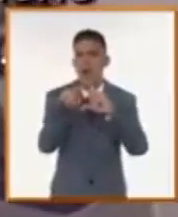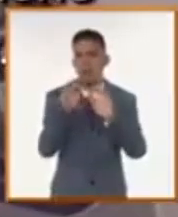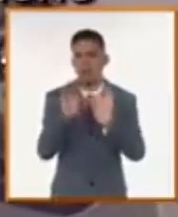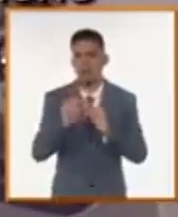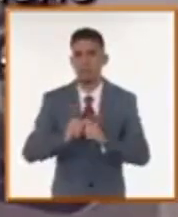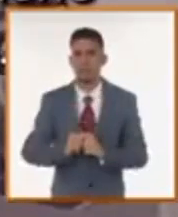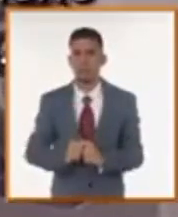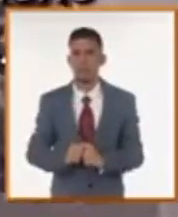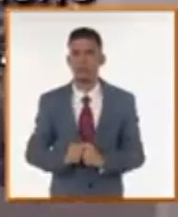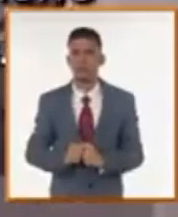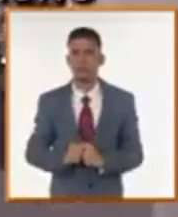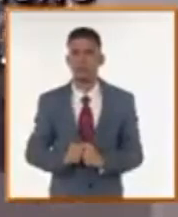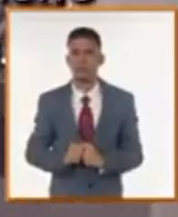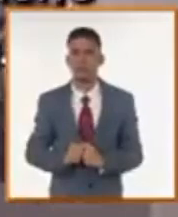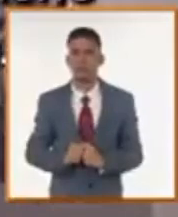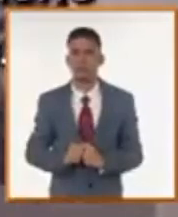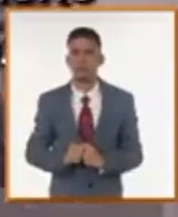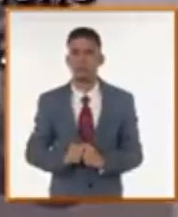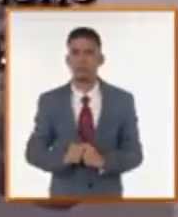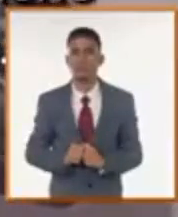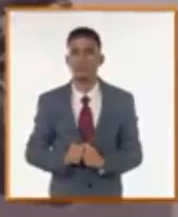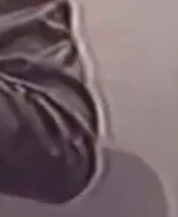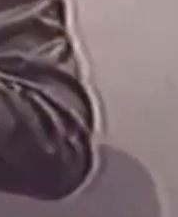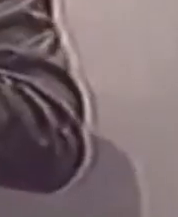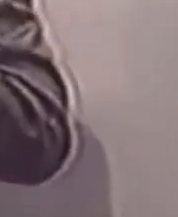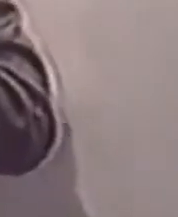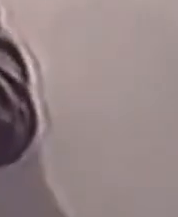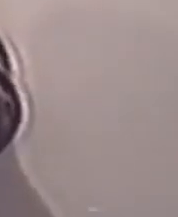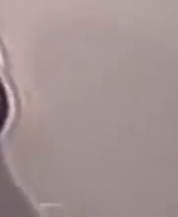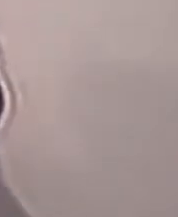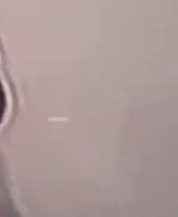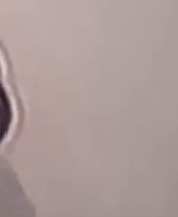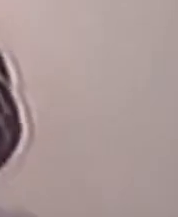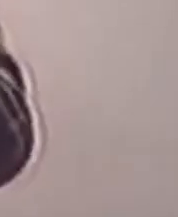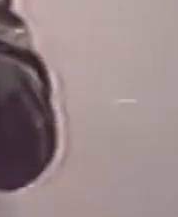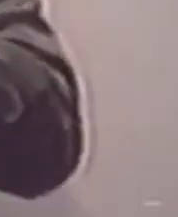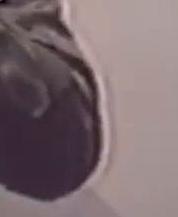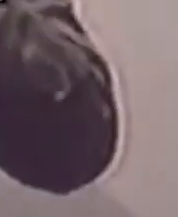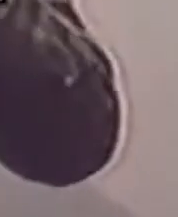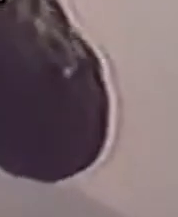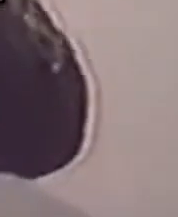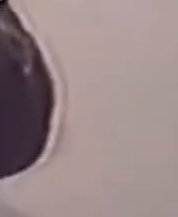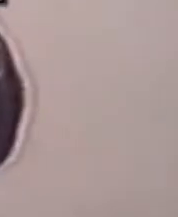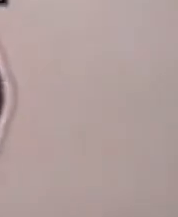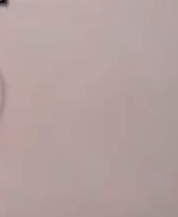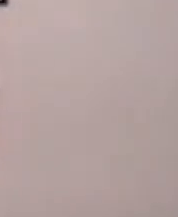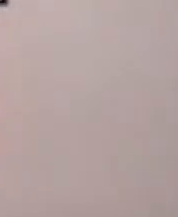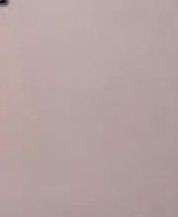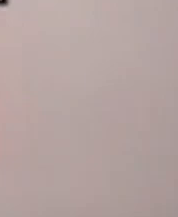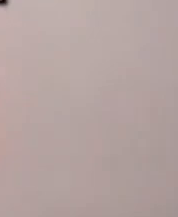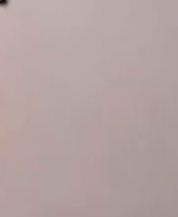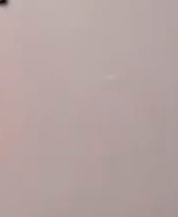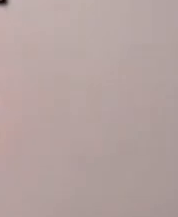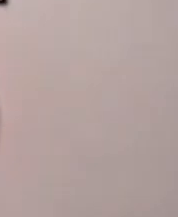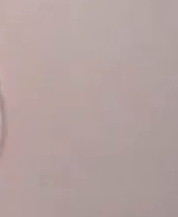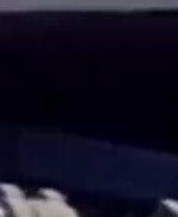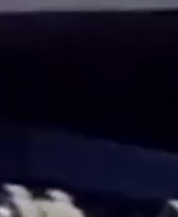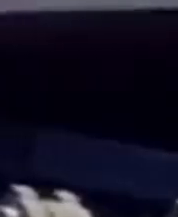Entonces se dio un fenómeno singular en then esta guerra. A very peculiar thing happened, something we had not seen before. La aviación